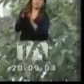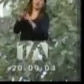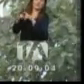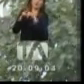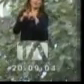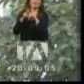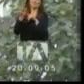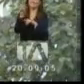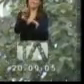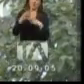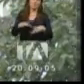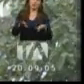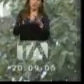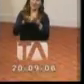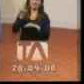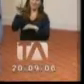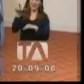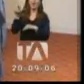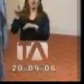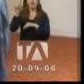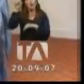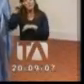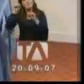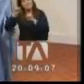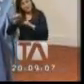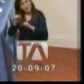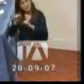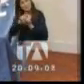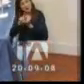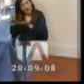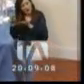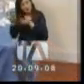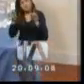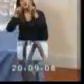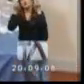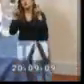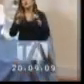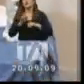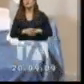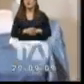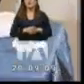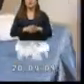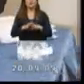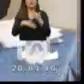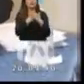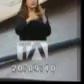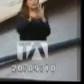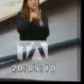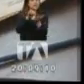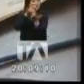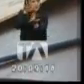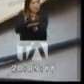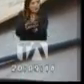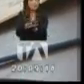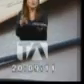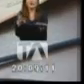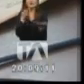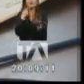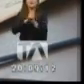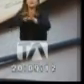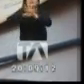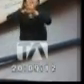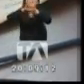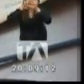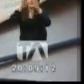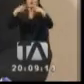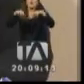a la capacidad de pago del Estado, aunque se escuda afirmando que los instrumentos legales vigentes no definen con